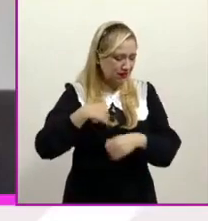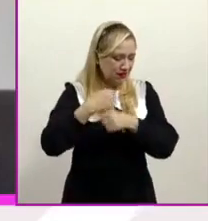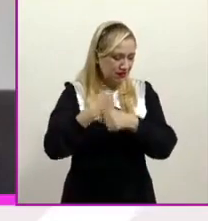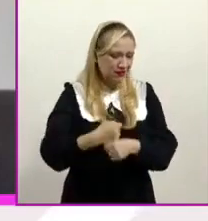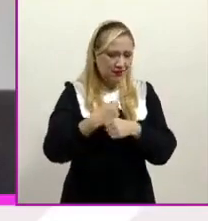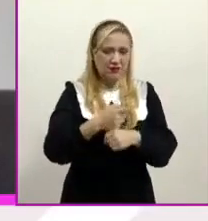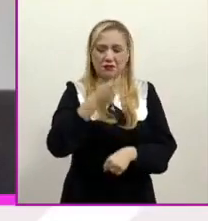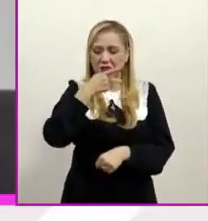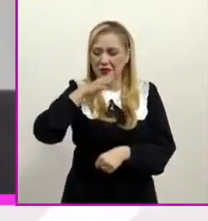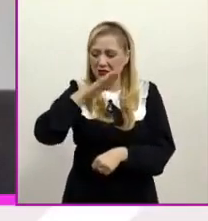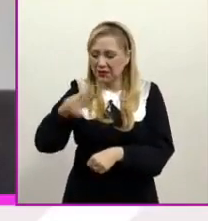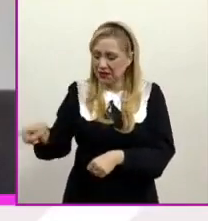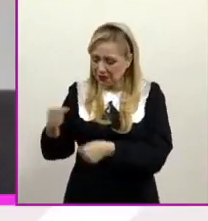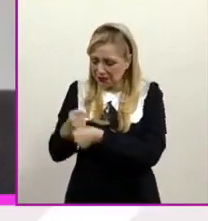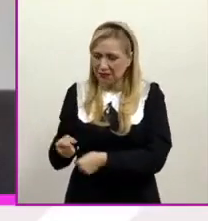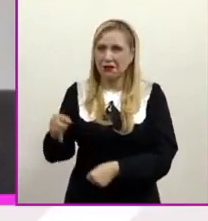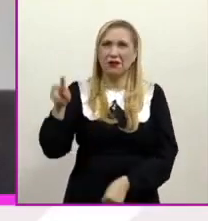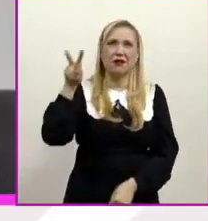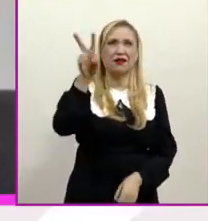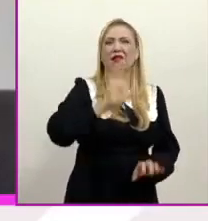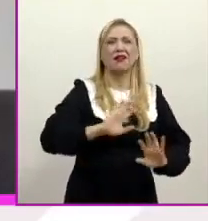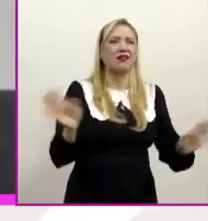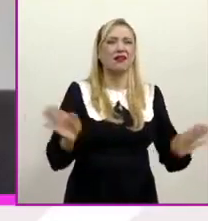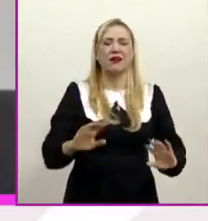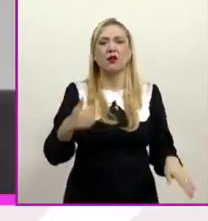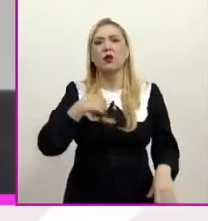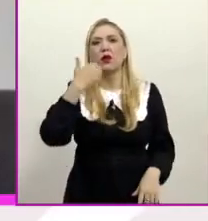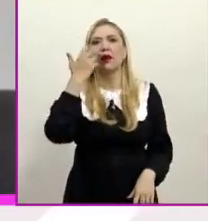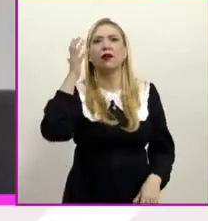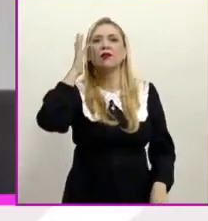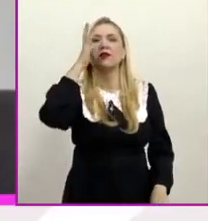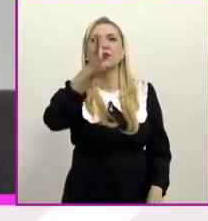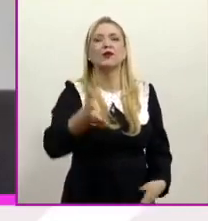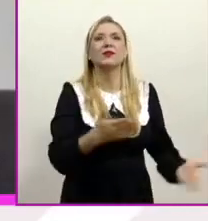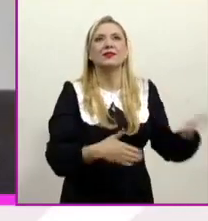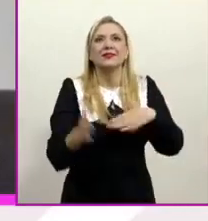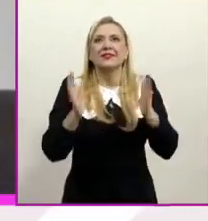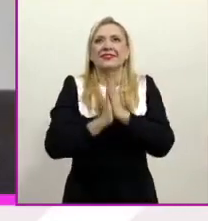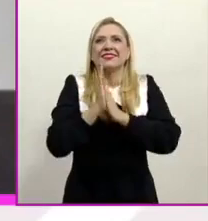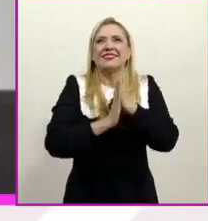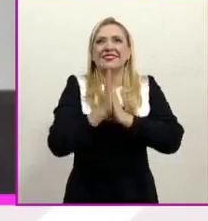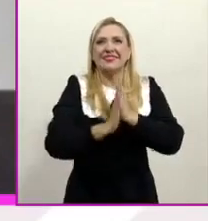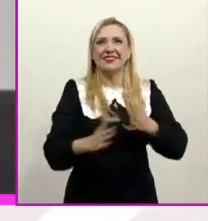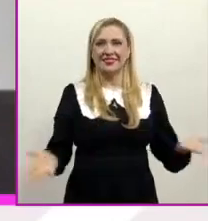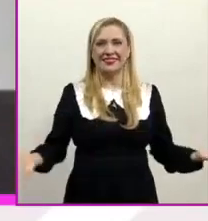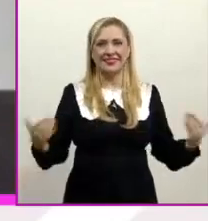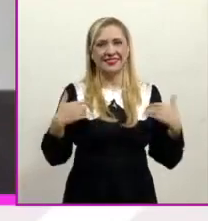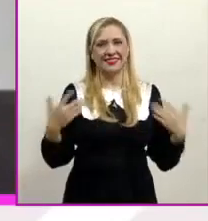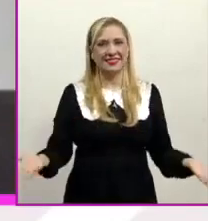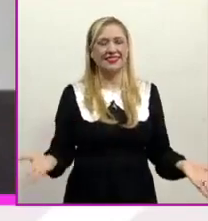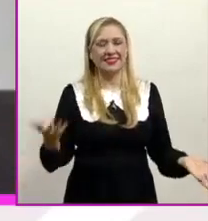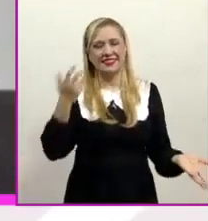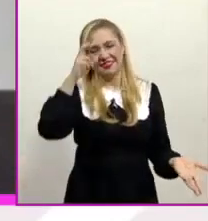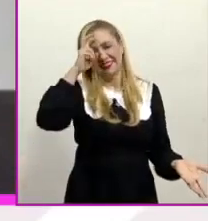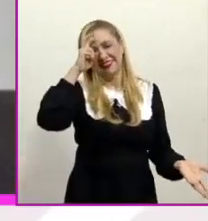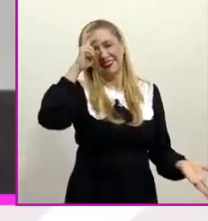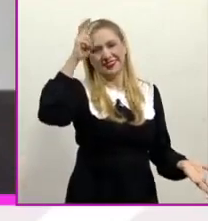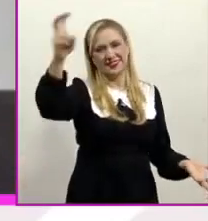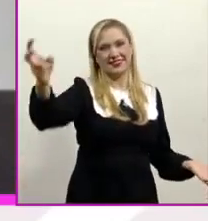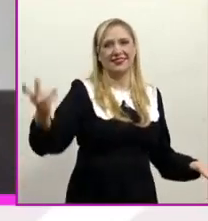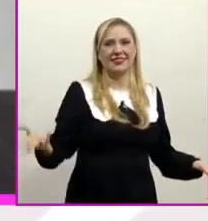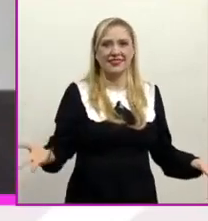padres allí. Quieren ver a dónde pueden ir, no a dónde se van a quedar o dónde se pueden quedar, ¿no? Necesitan historias